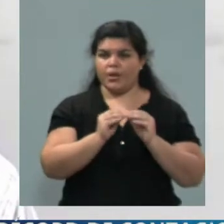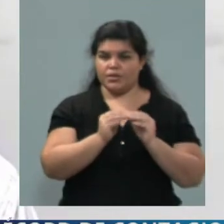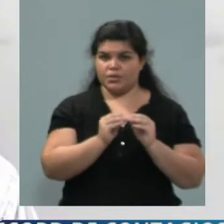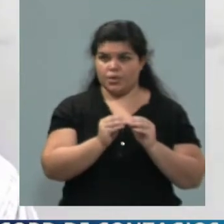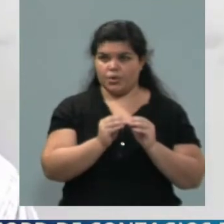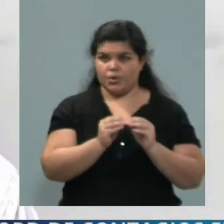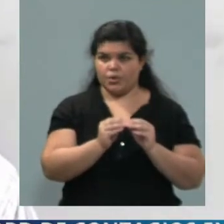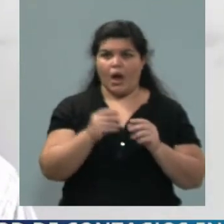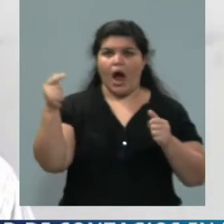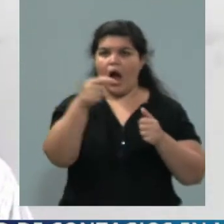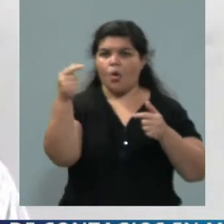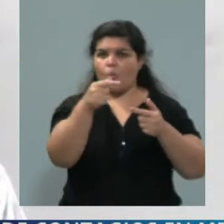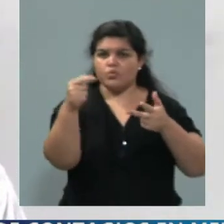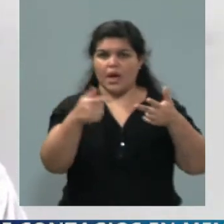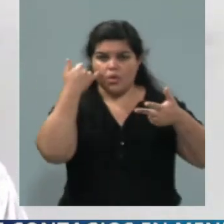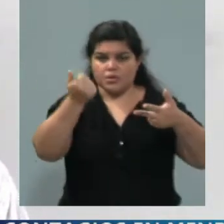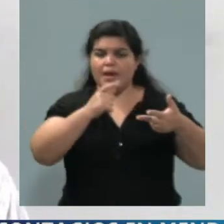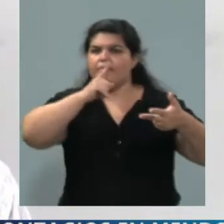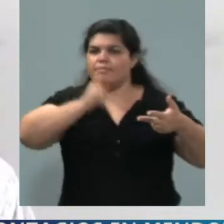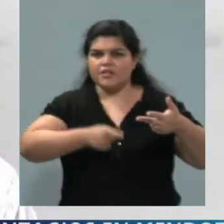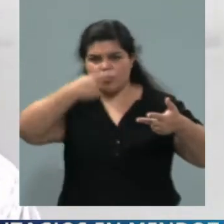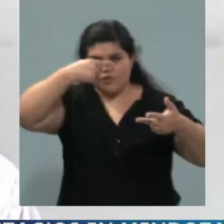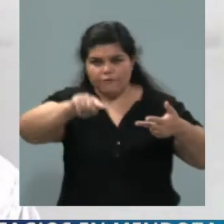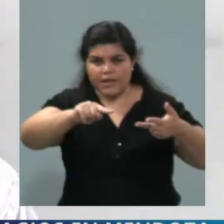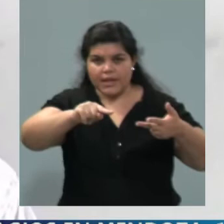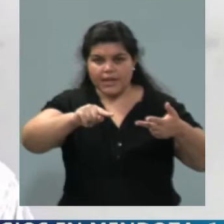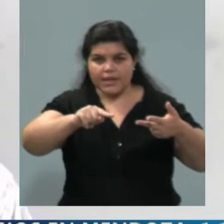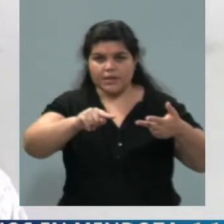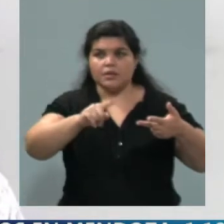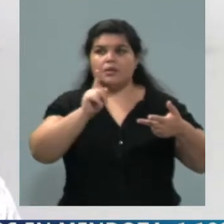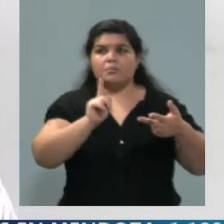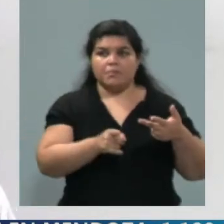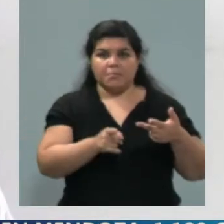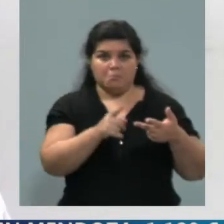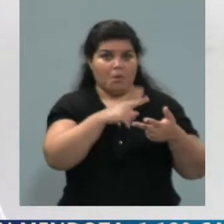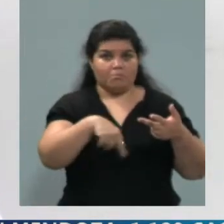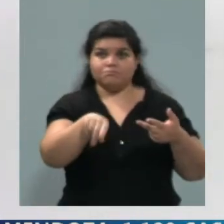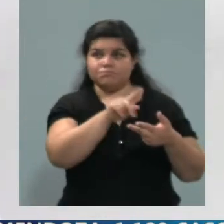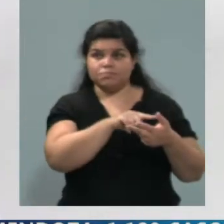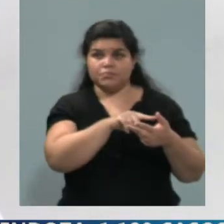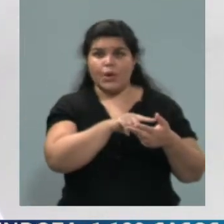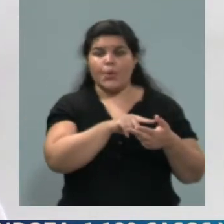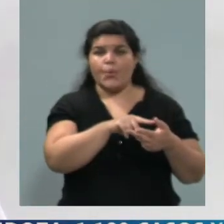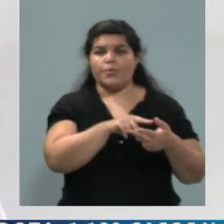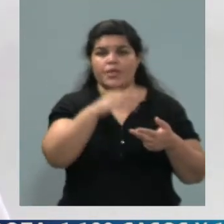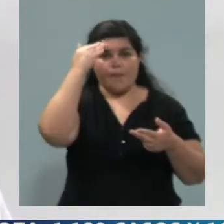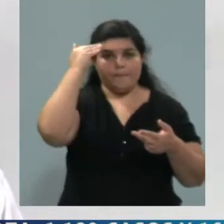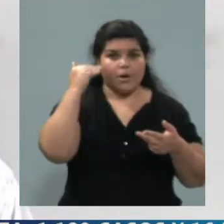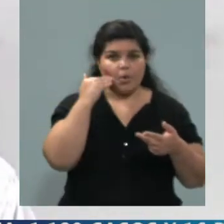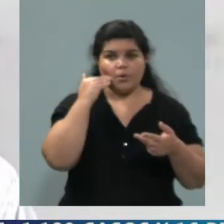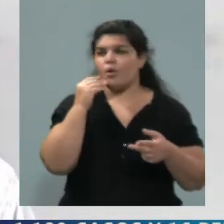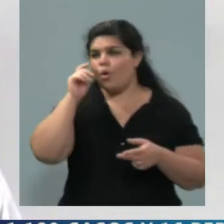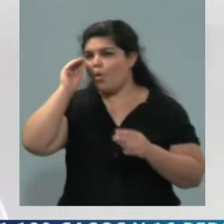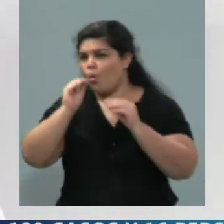justamente a quienes habían agredido a sobrevivientes del próbolo en el primer juicio,